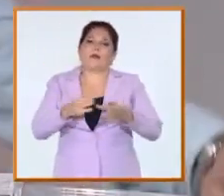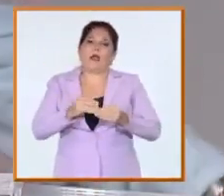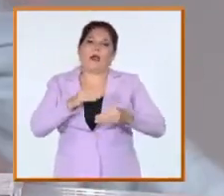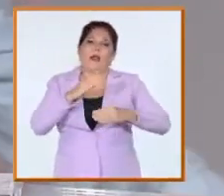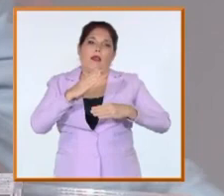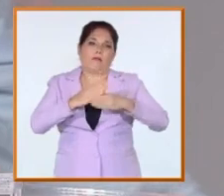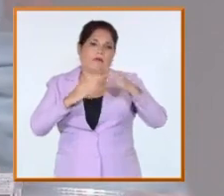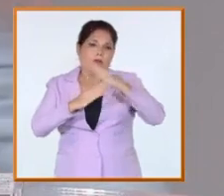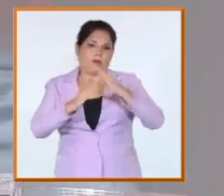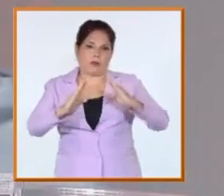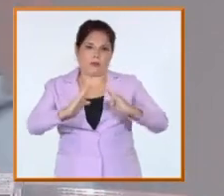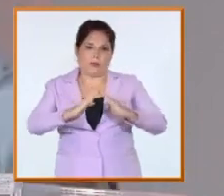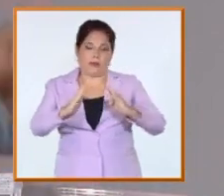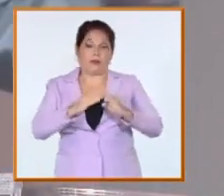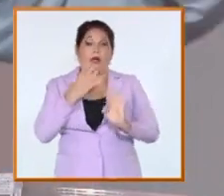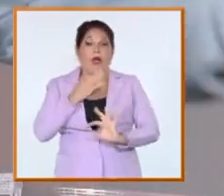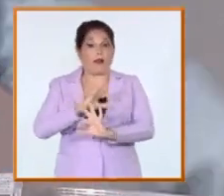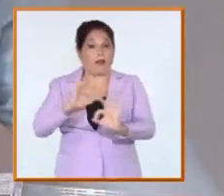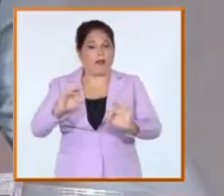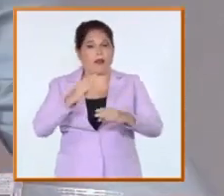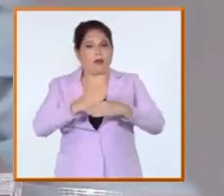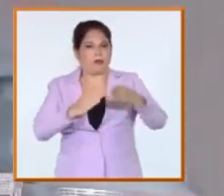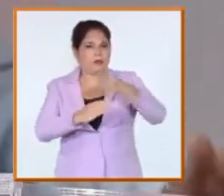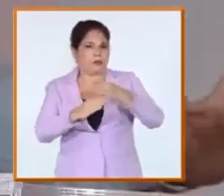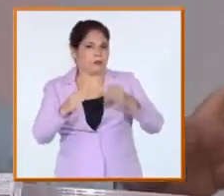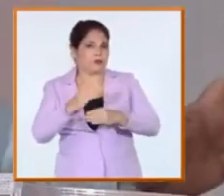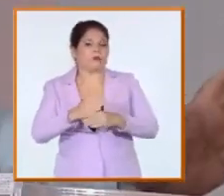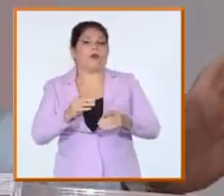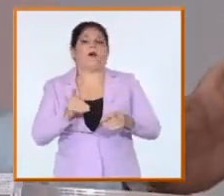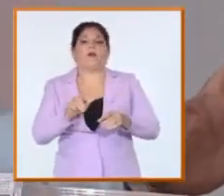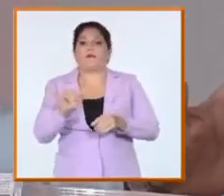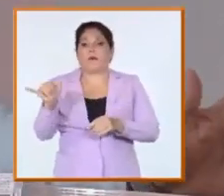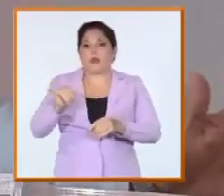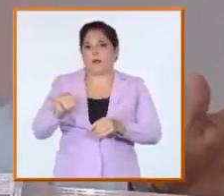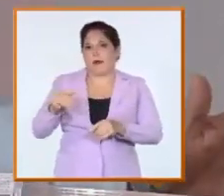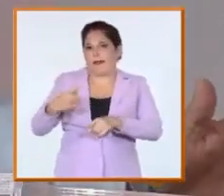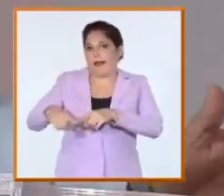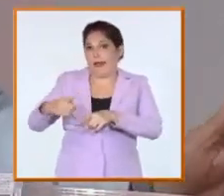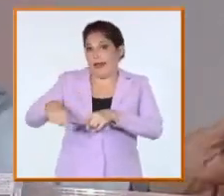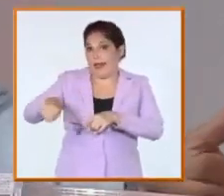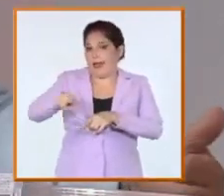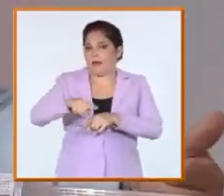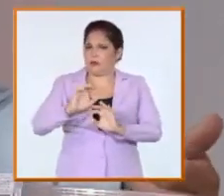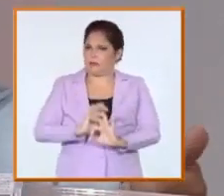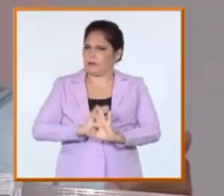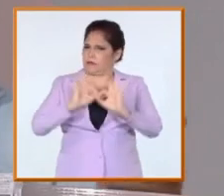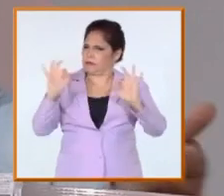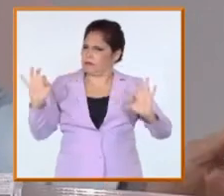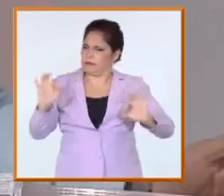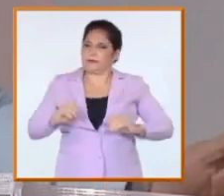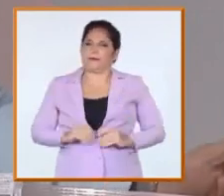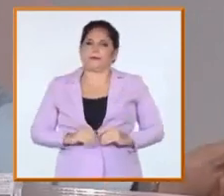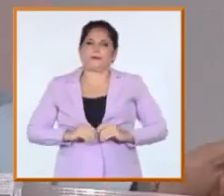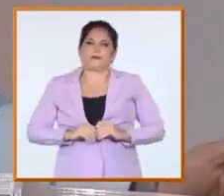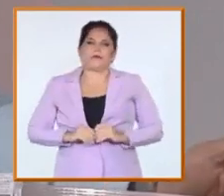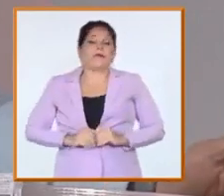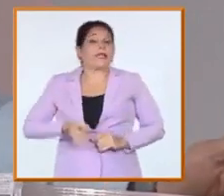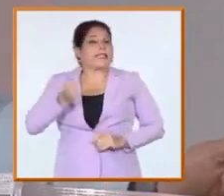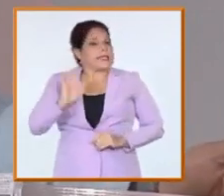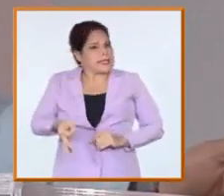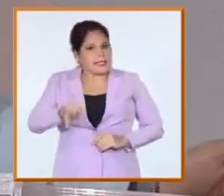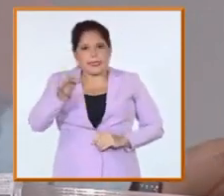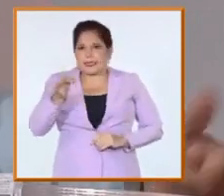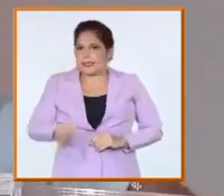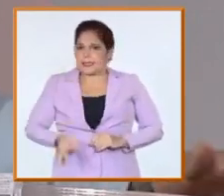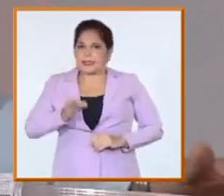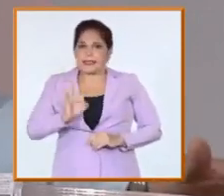Pero según también la calidad de la construcción llegando a cabo que estas cosas queden como tienen que quedarnos Inclusive siempre que